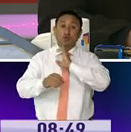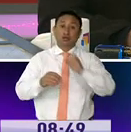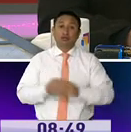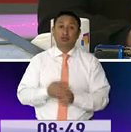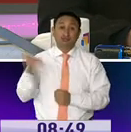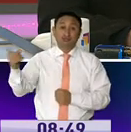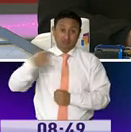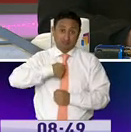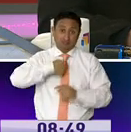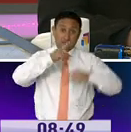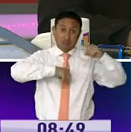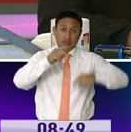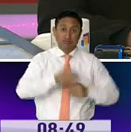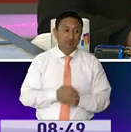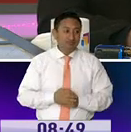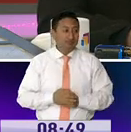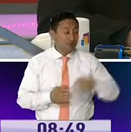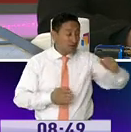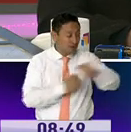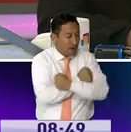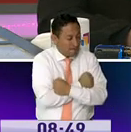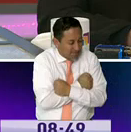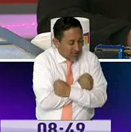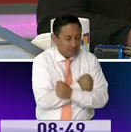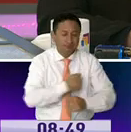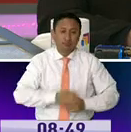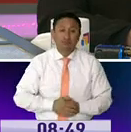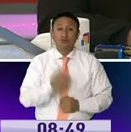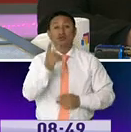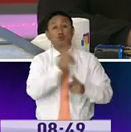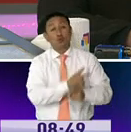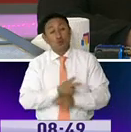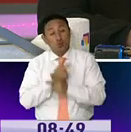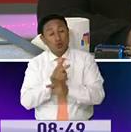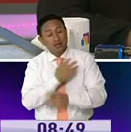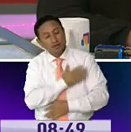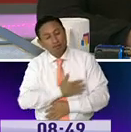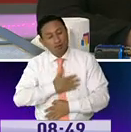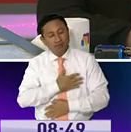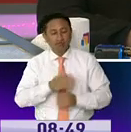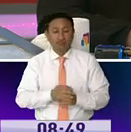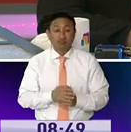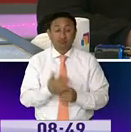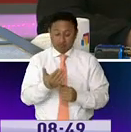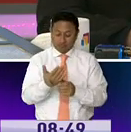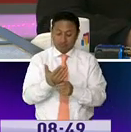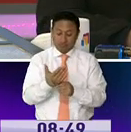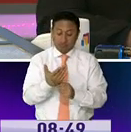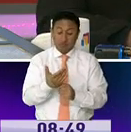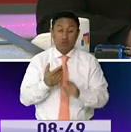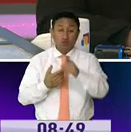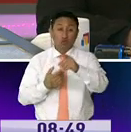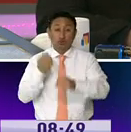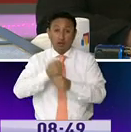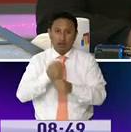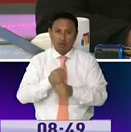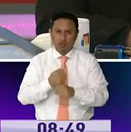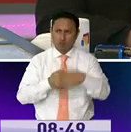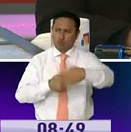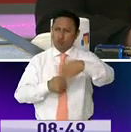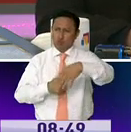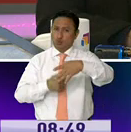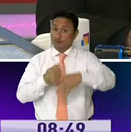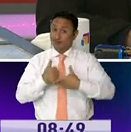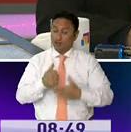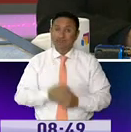es mi amigo, mi querido Juan. Te mando un abrazo grande, cuídate hermano, por favor, en esta época, y valoramos mucho, mucho el trabajo que